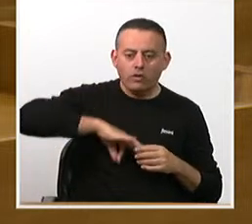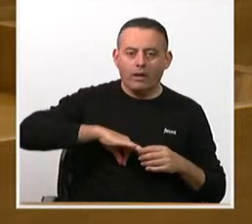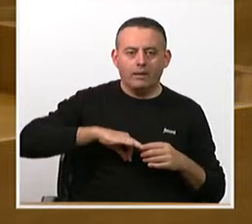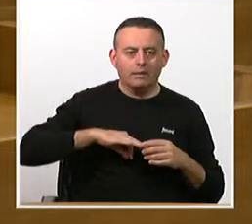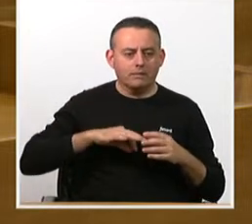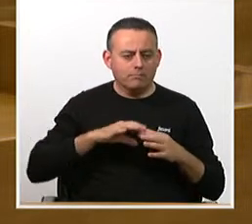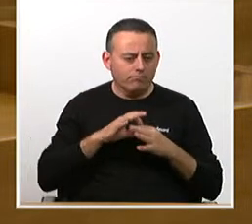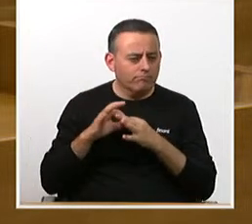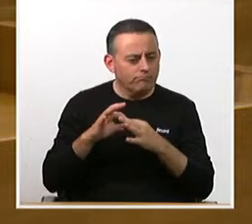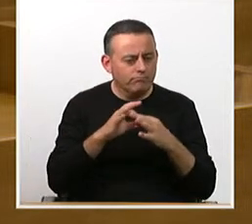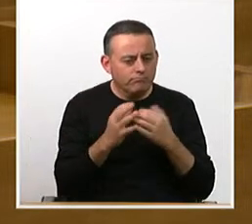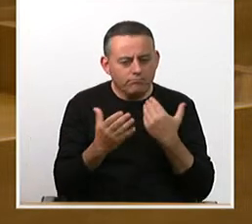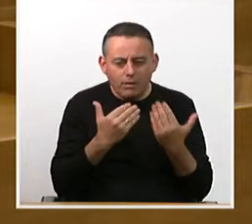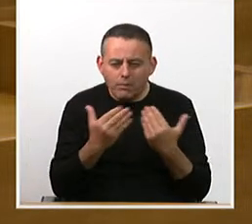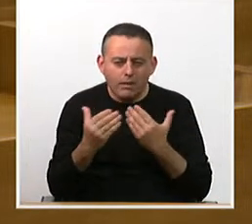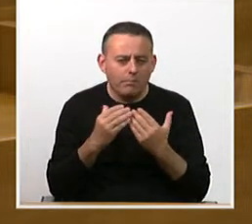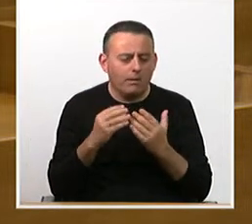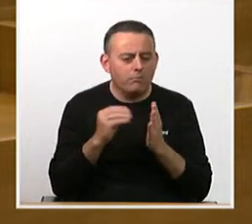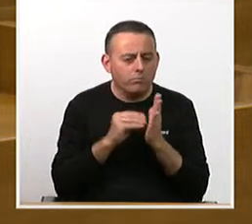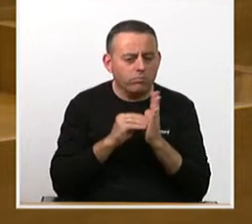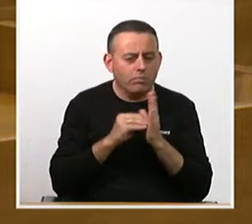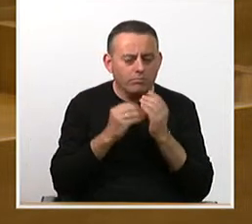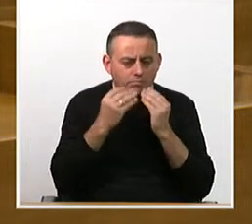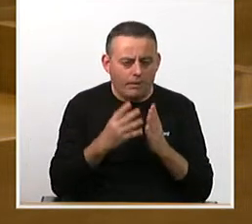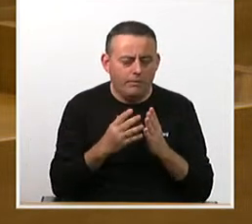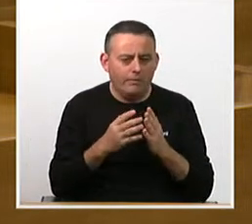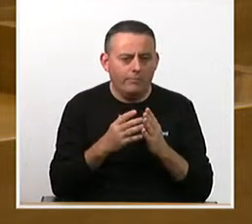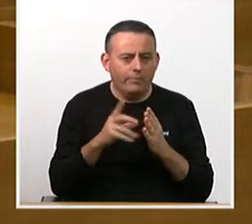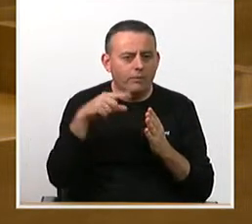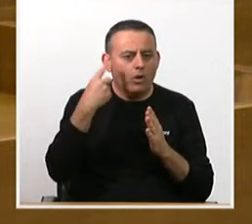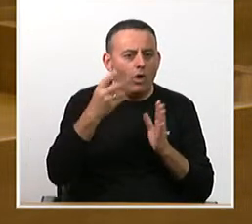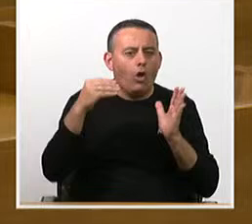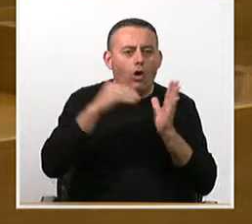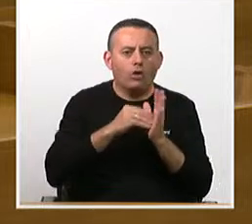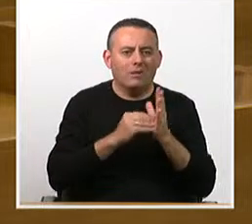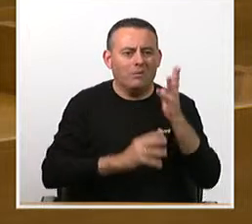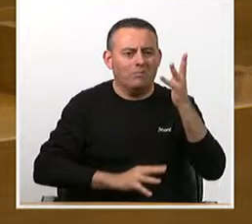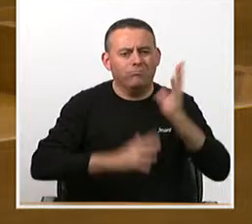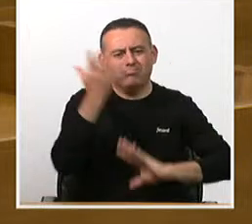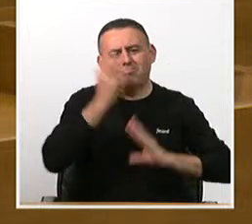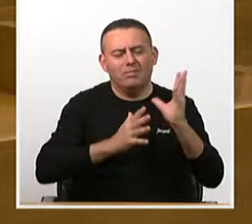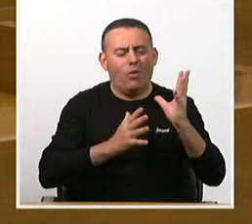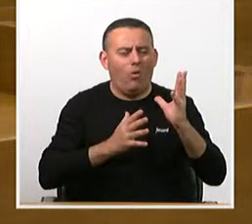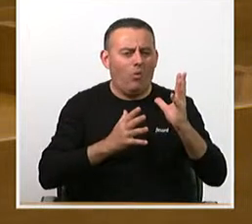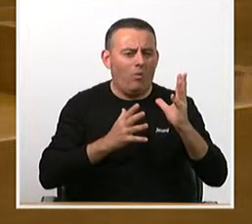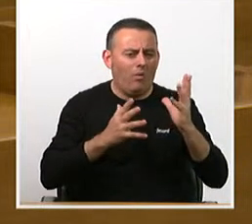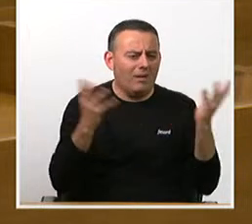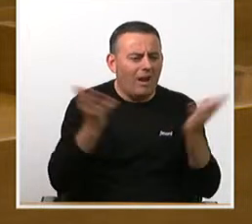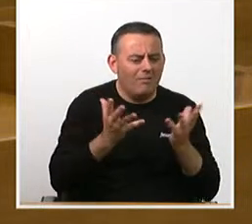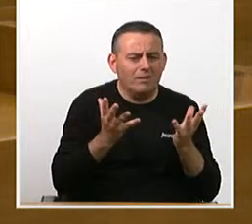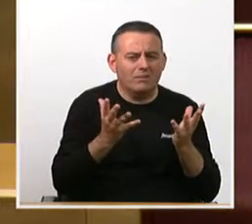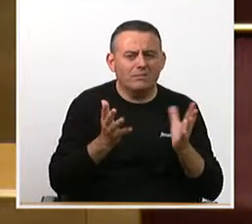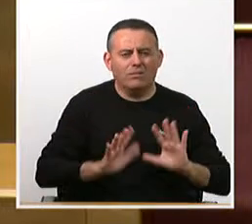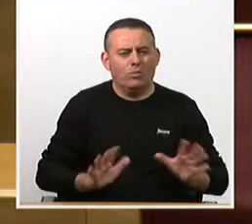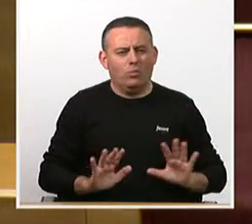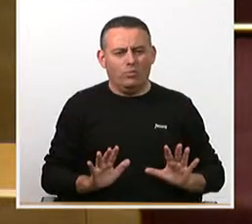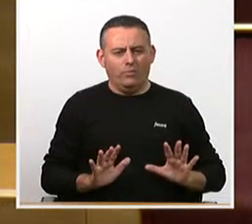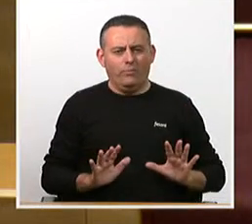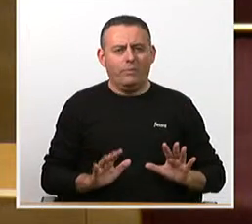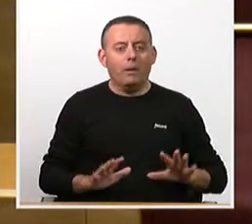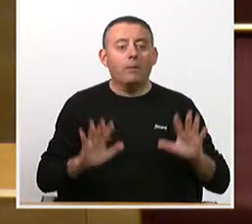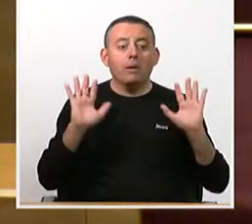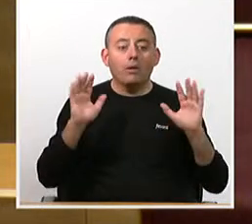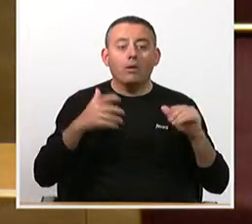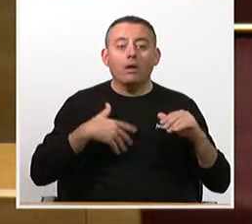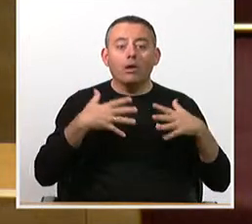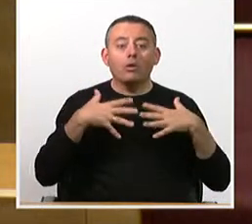la que estamos viviendo Pero sí que me dejará que le advierta una cosa no es un cheque en blanco